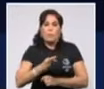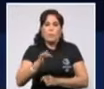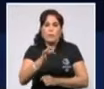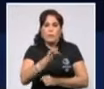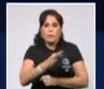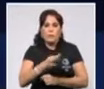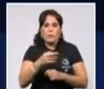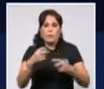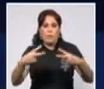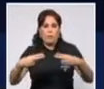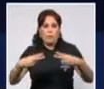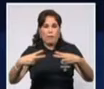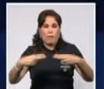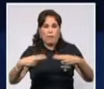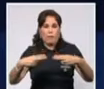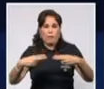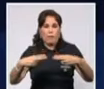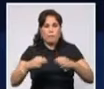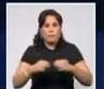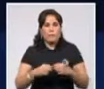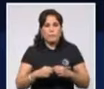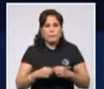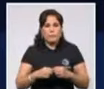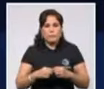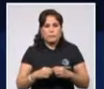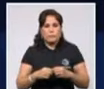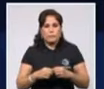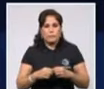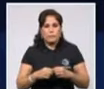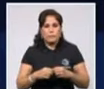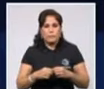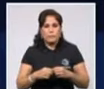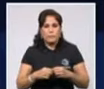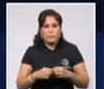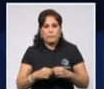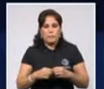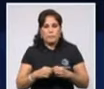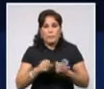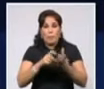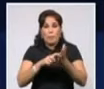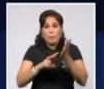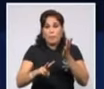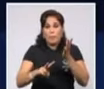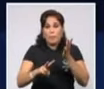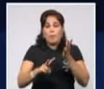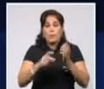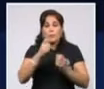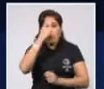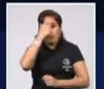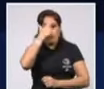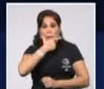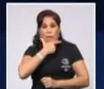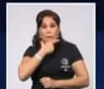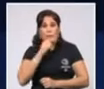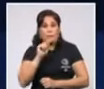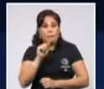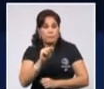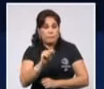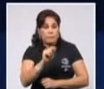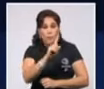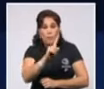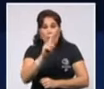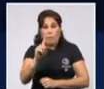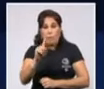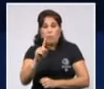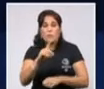de Cárdenas y en la provincia de Ciego de Ávila los 11